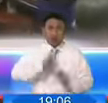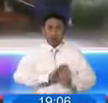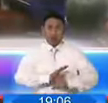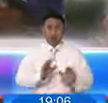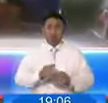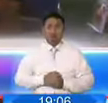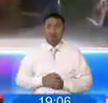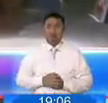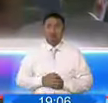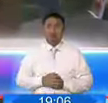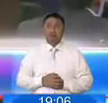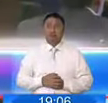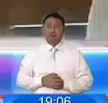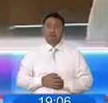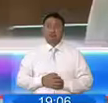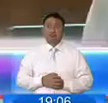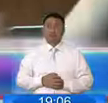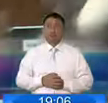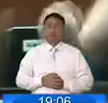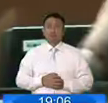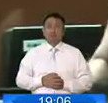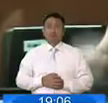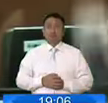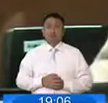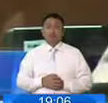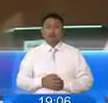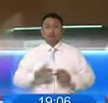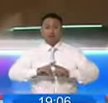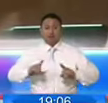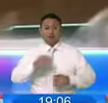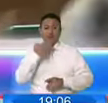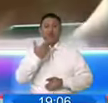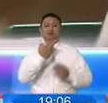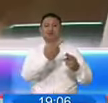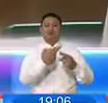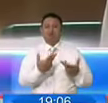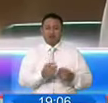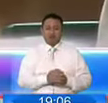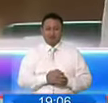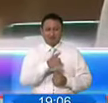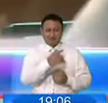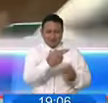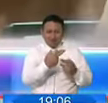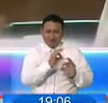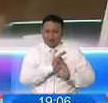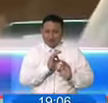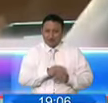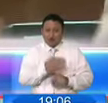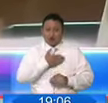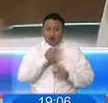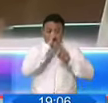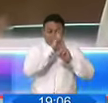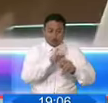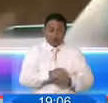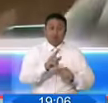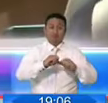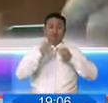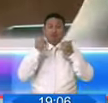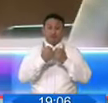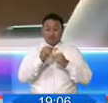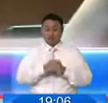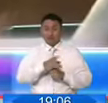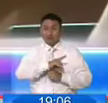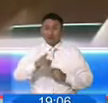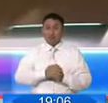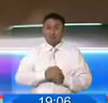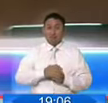señoras y señores pero no se puede exigir respeto si nos da el respeto yo rechazo que un asambleísta que insulta